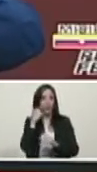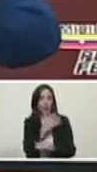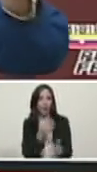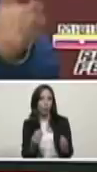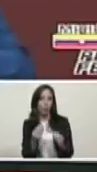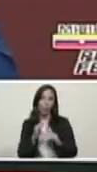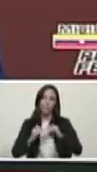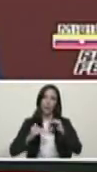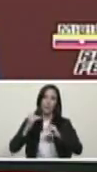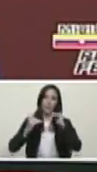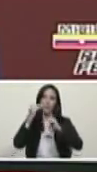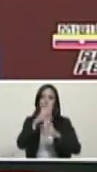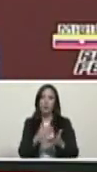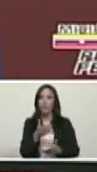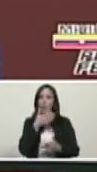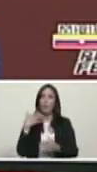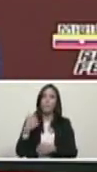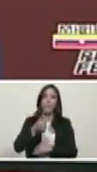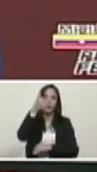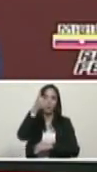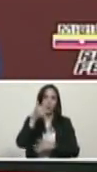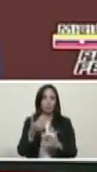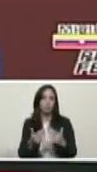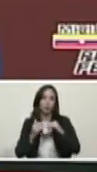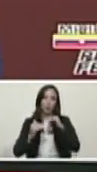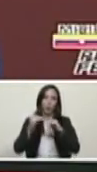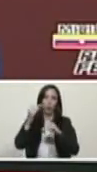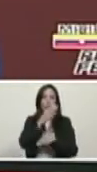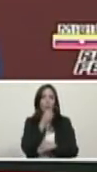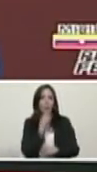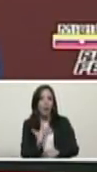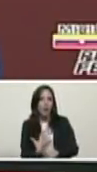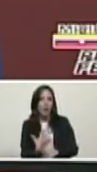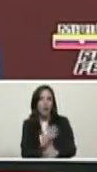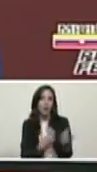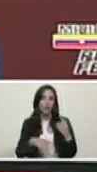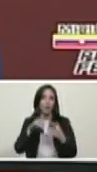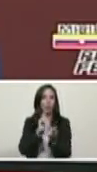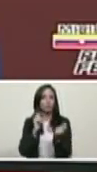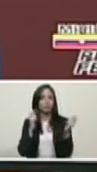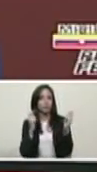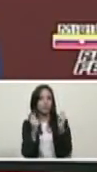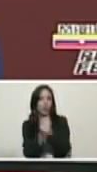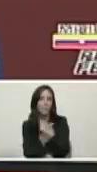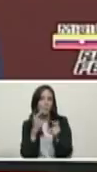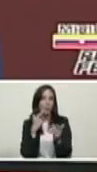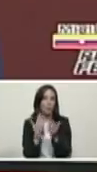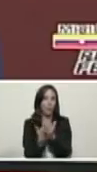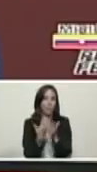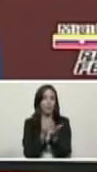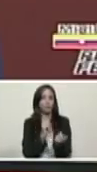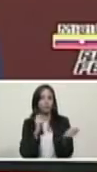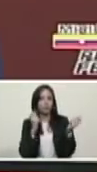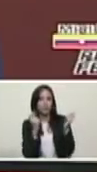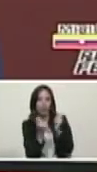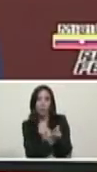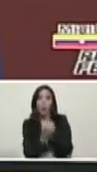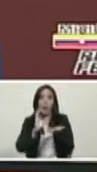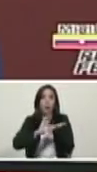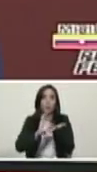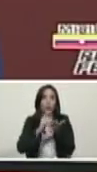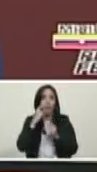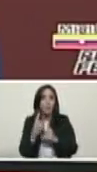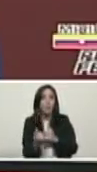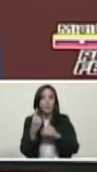mayor superior el embellecimiento el cambio de las ciudades principales del